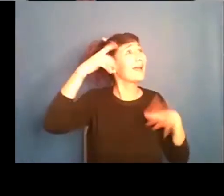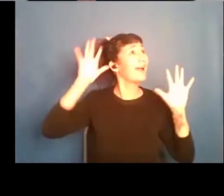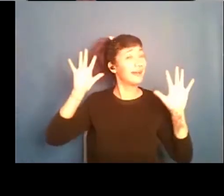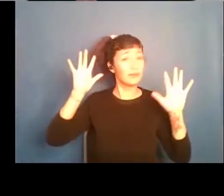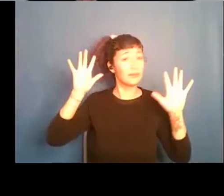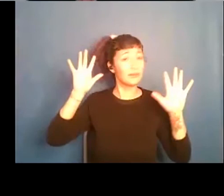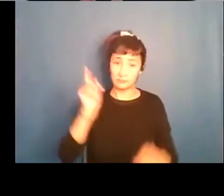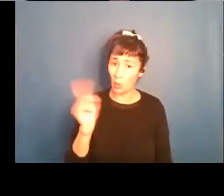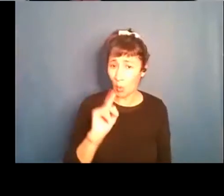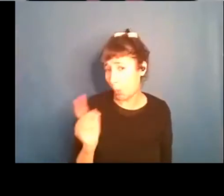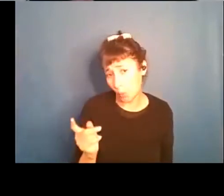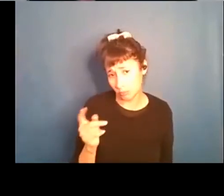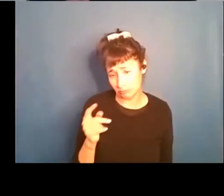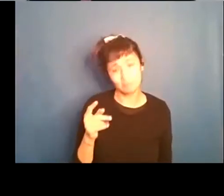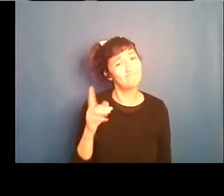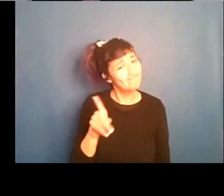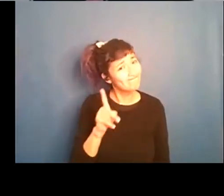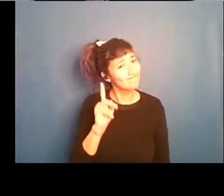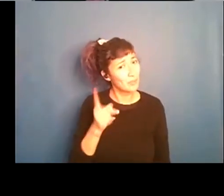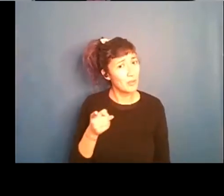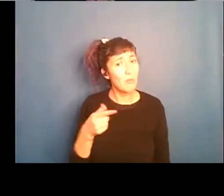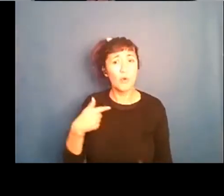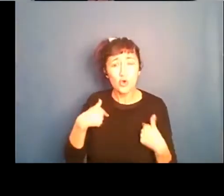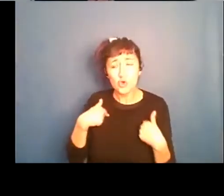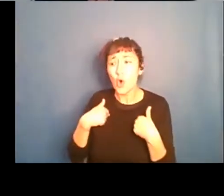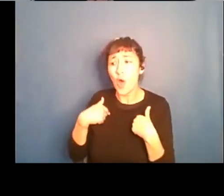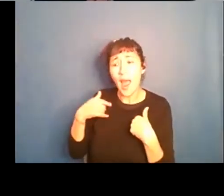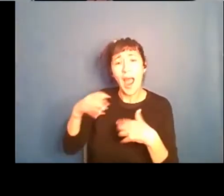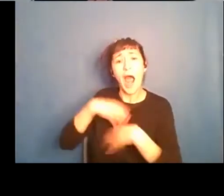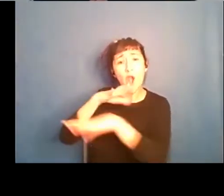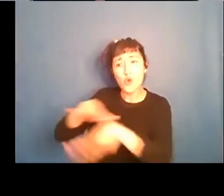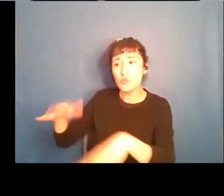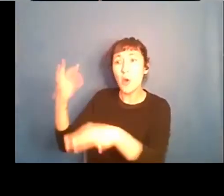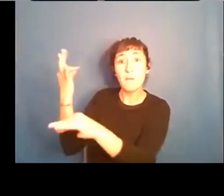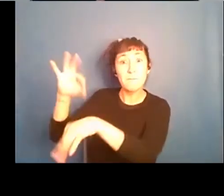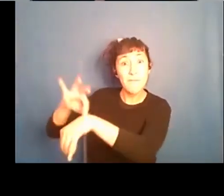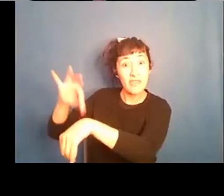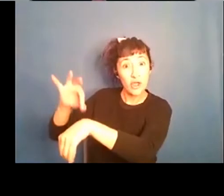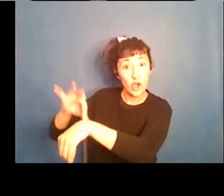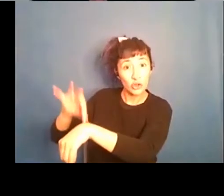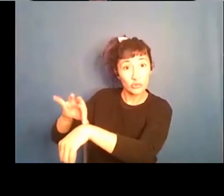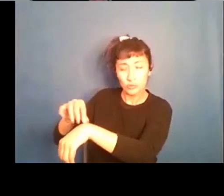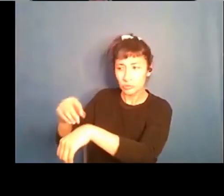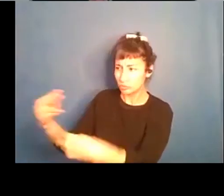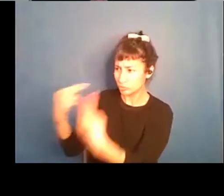rosca también. Porque también tengo estudiantes médicos donde me miran y me dicen, pero nosotros buscamos la